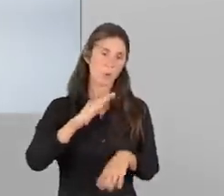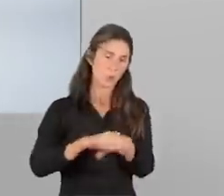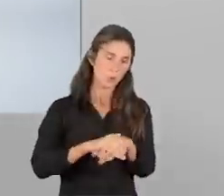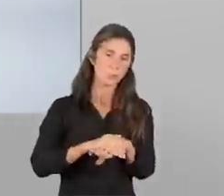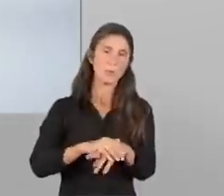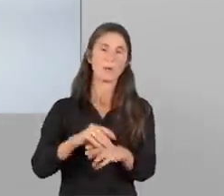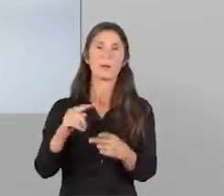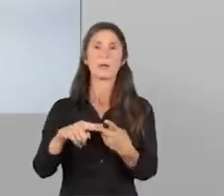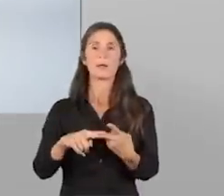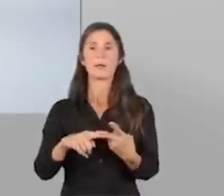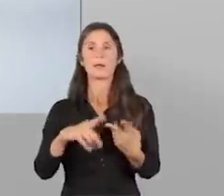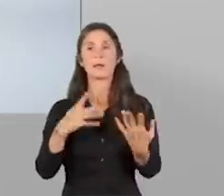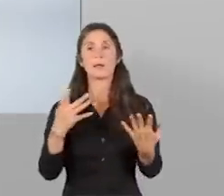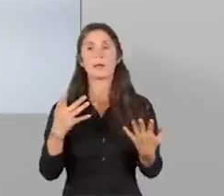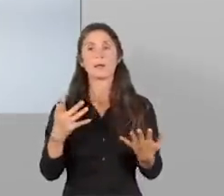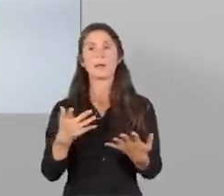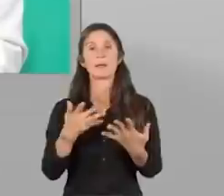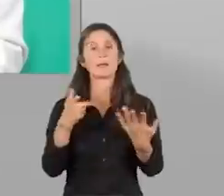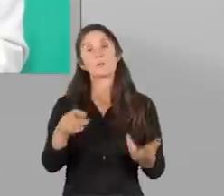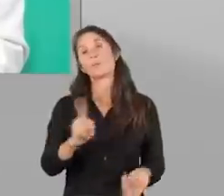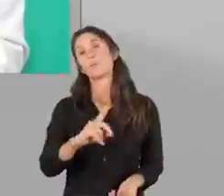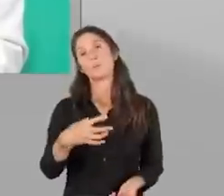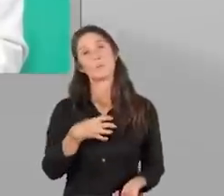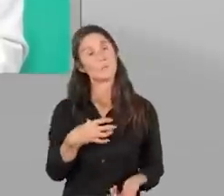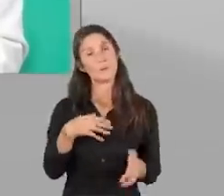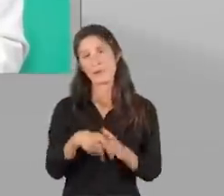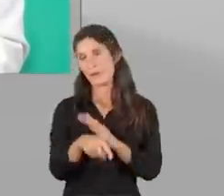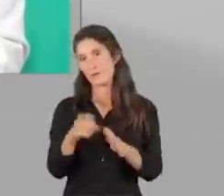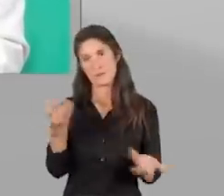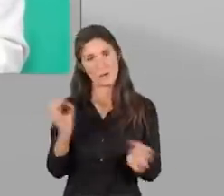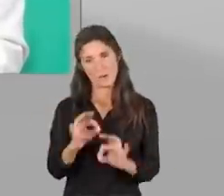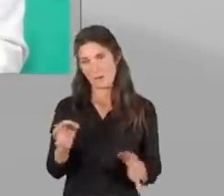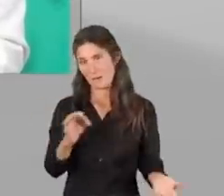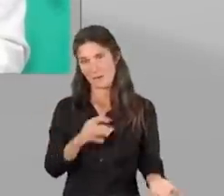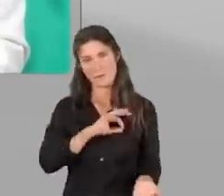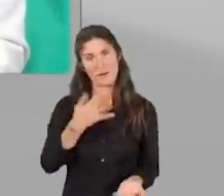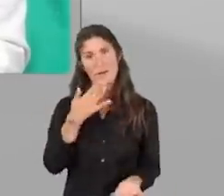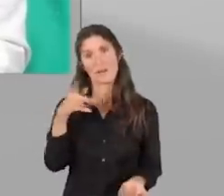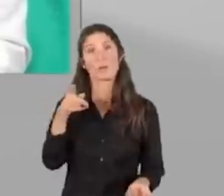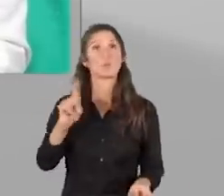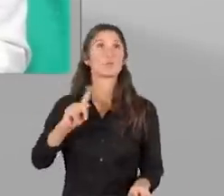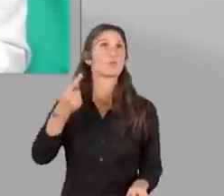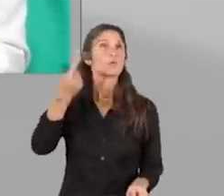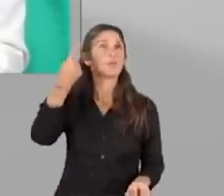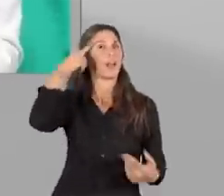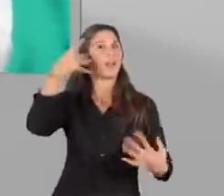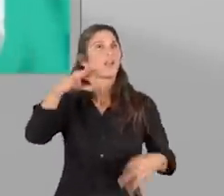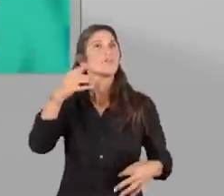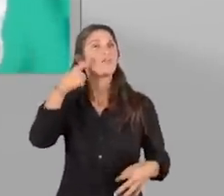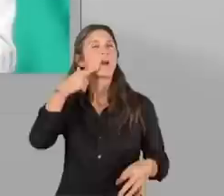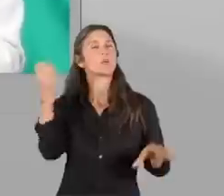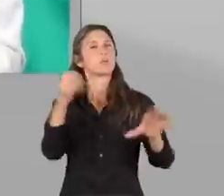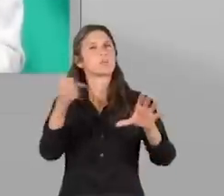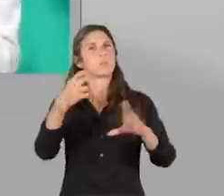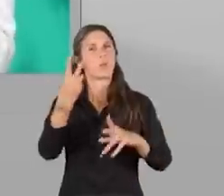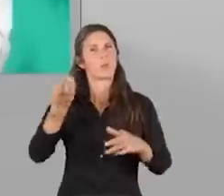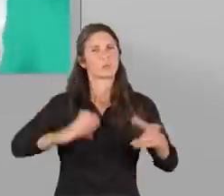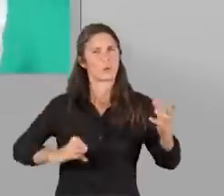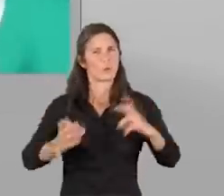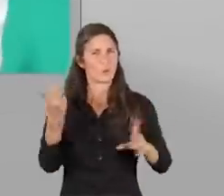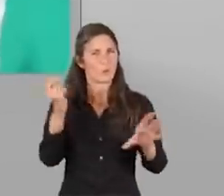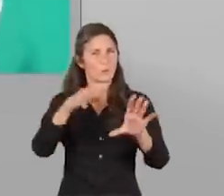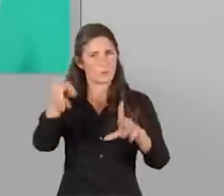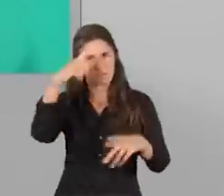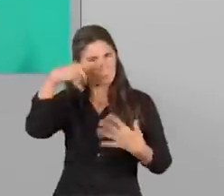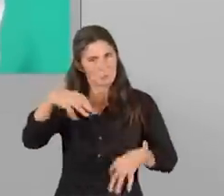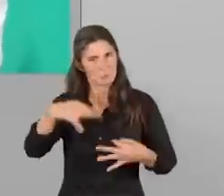la cara de Mónica García era un auténtico poema Y es que le han dado donde más le duele en su cartera y propiedades os